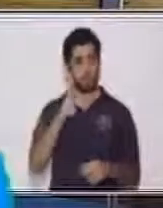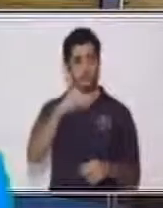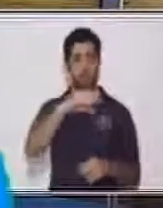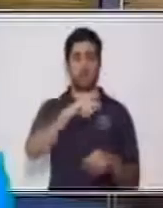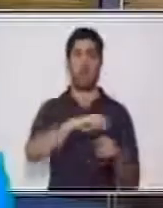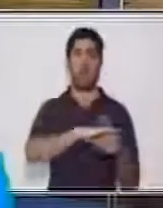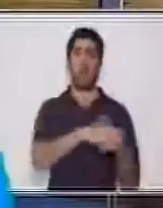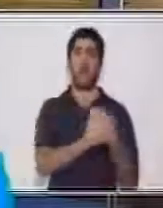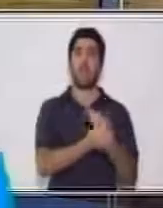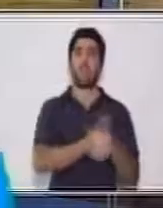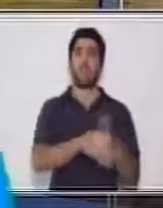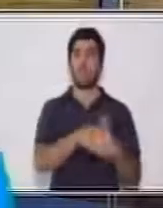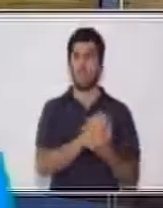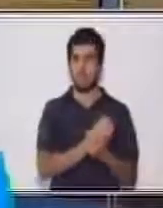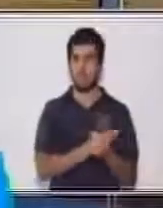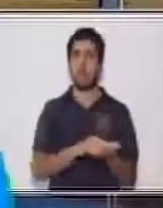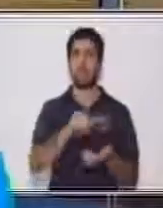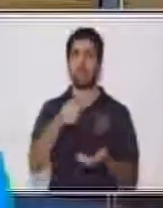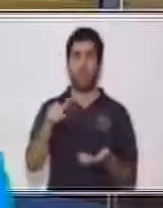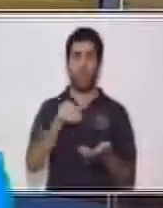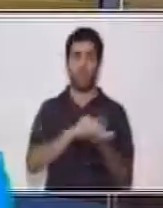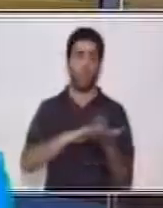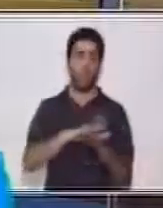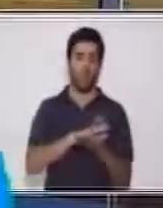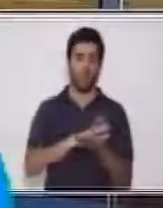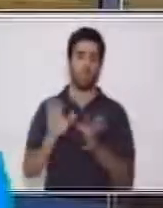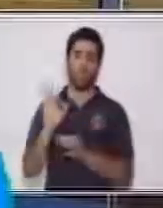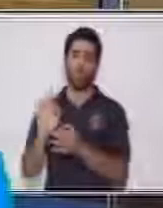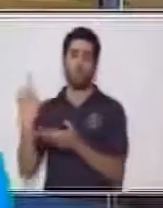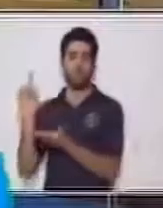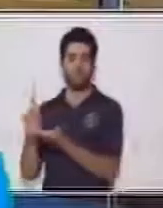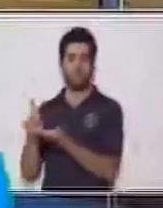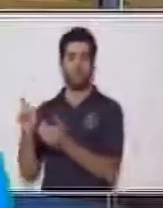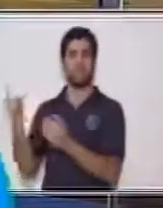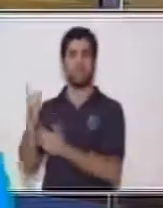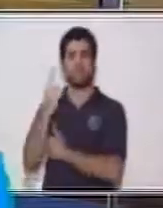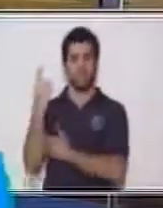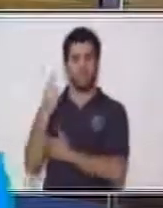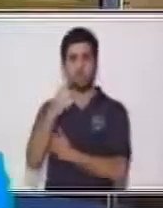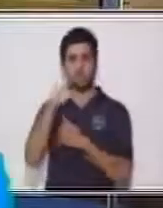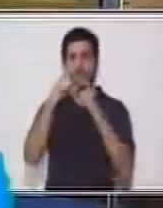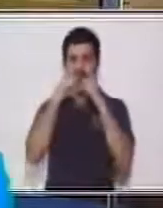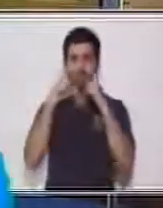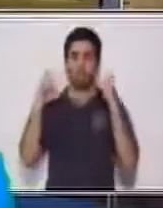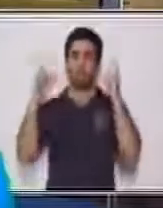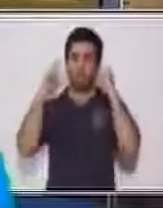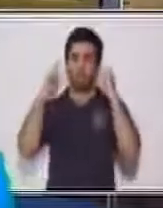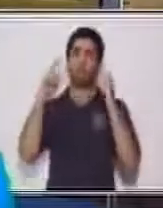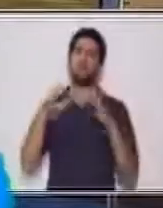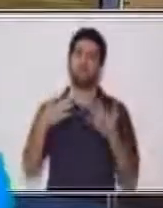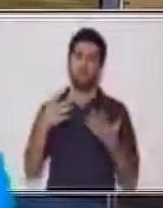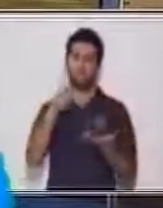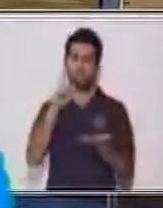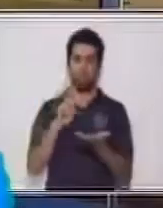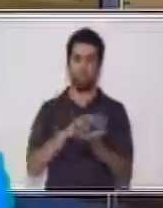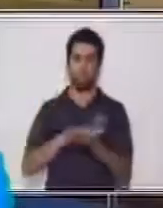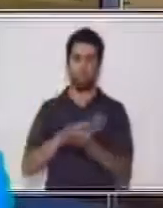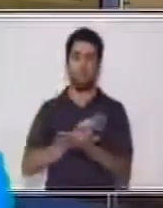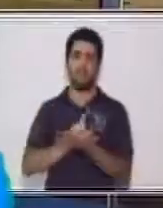manos constantemente con agua, jabón o gel antibacterial. Es importante que utilices tu mascarilla y que desinfectes